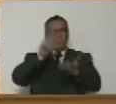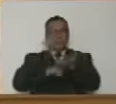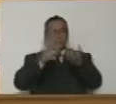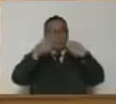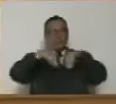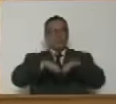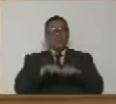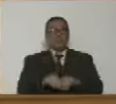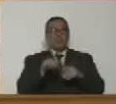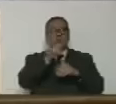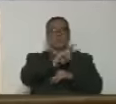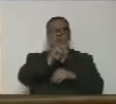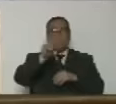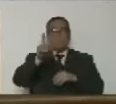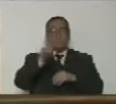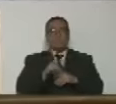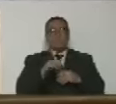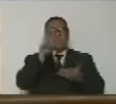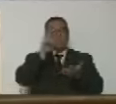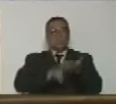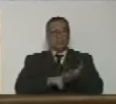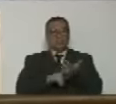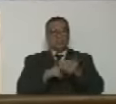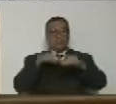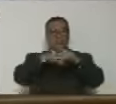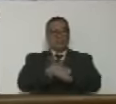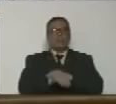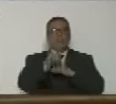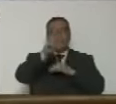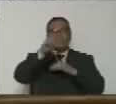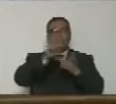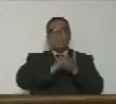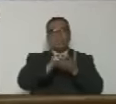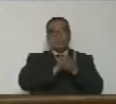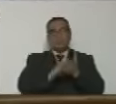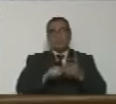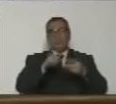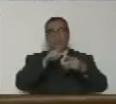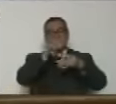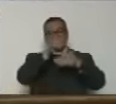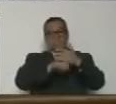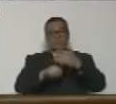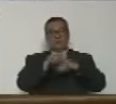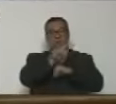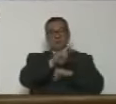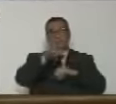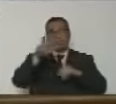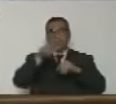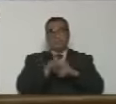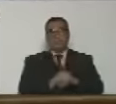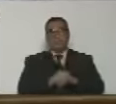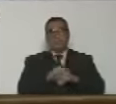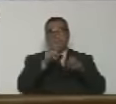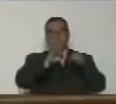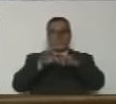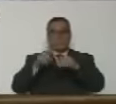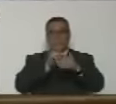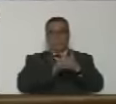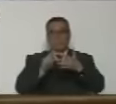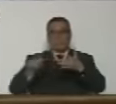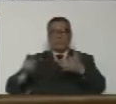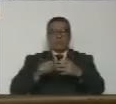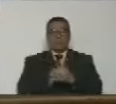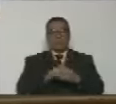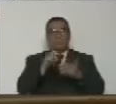Siga. 22. Se sugiere aprobar la incorporación de un nuevo artículo, el cual pasa a ser el artículo 23, quedando redactado en los